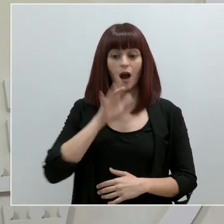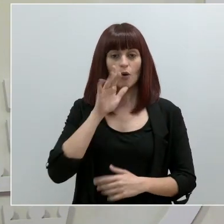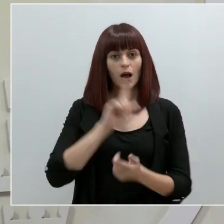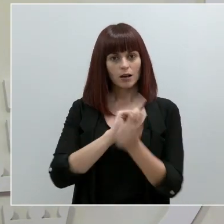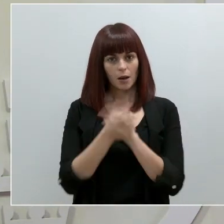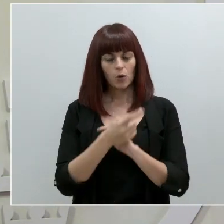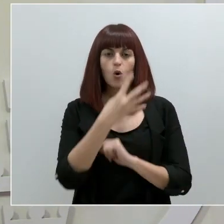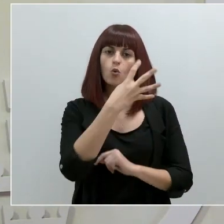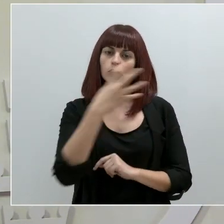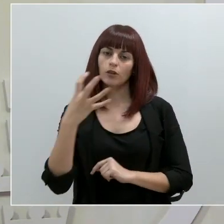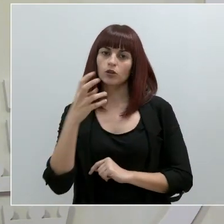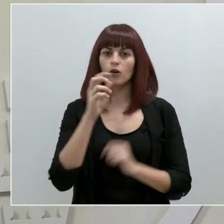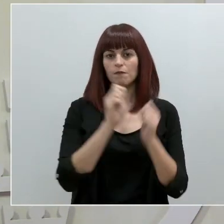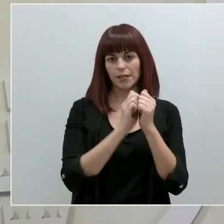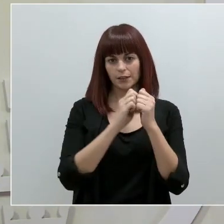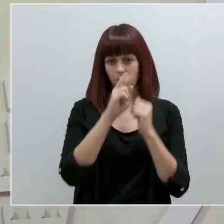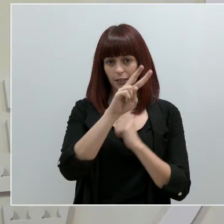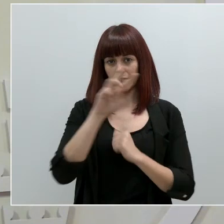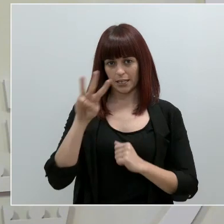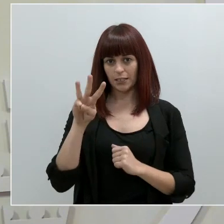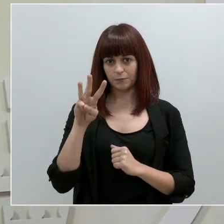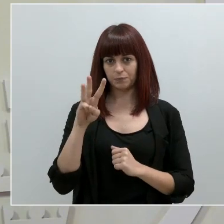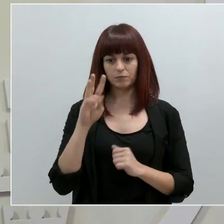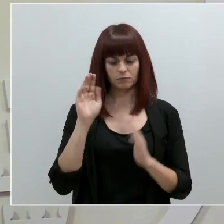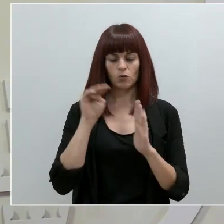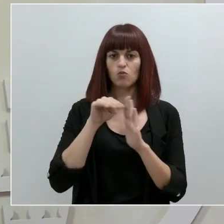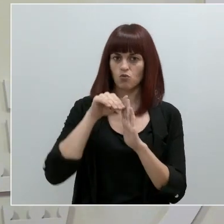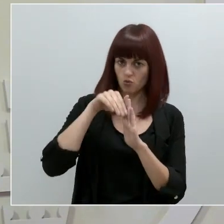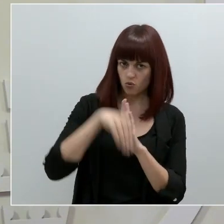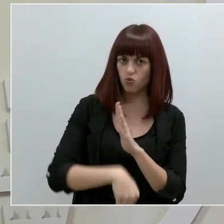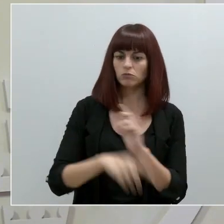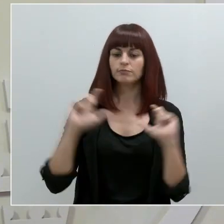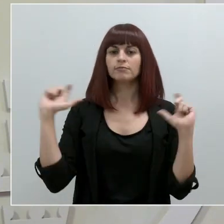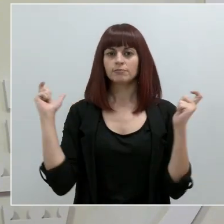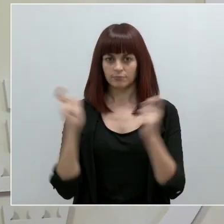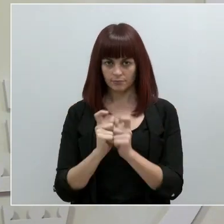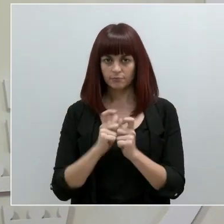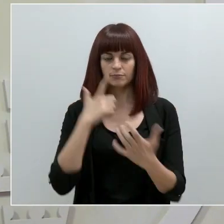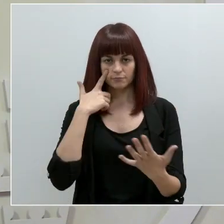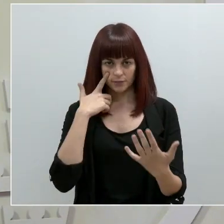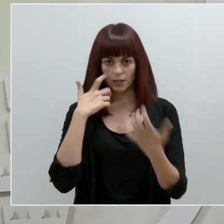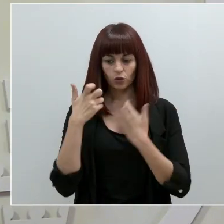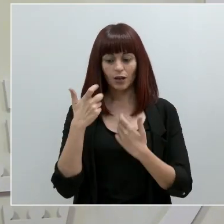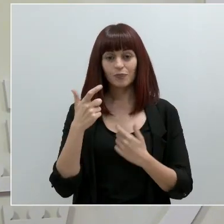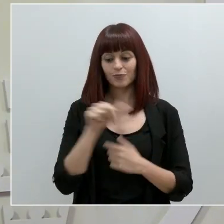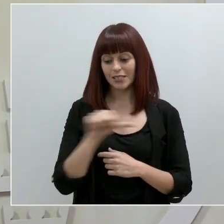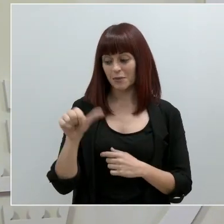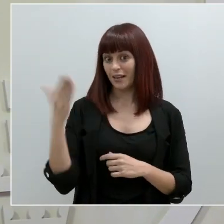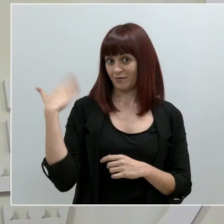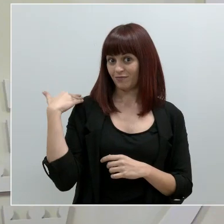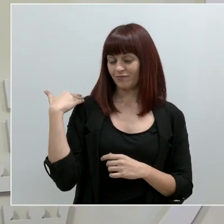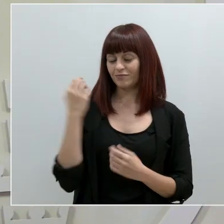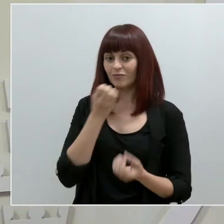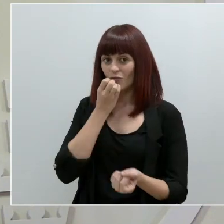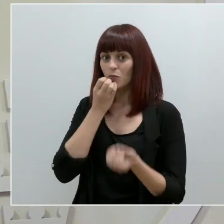de 423, sí, como un descenso en el número de contagios que, como hemos comentado en la última semana